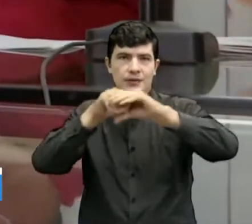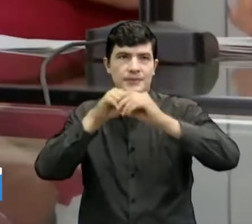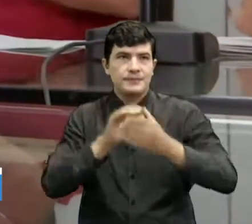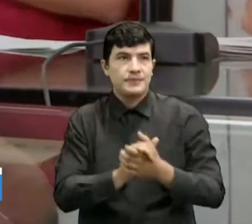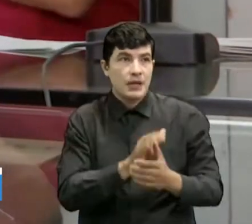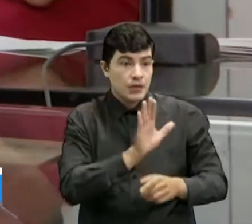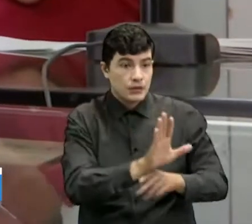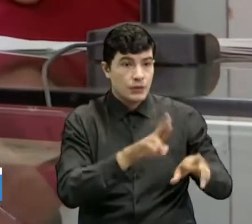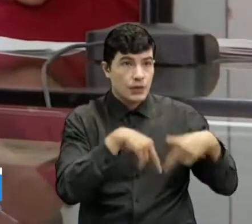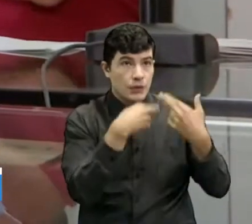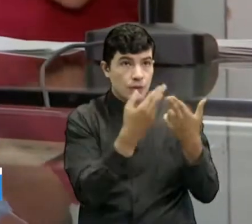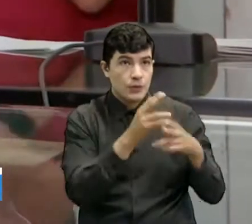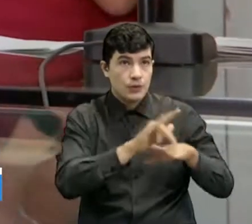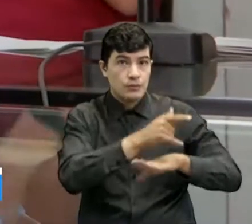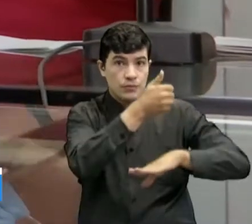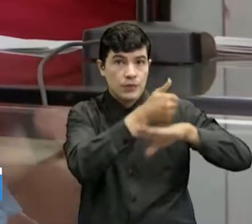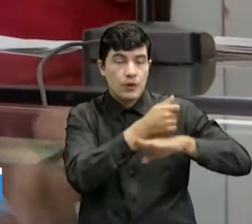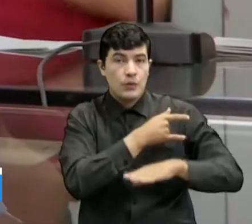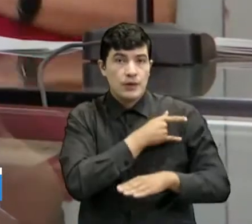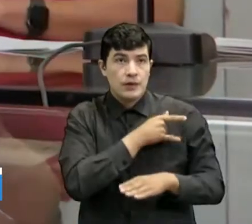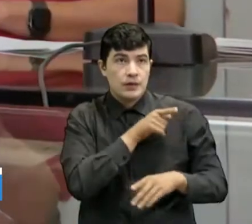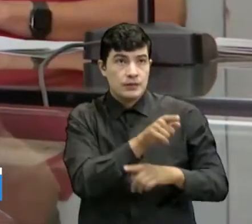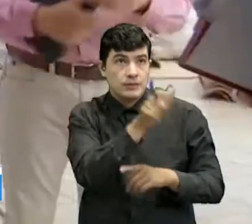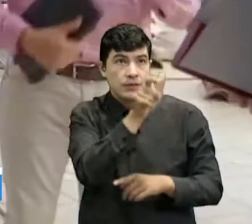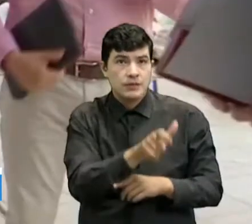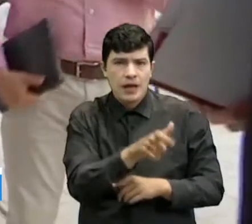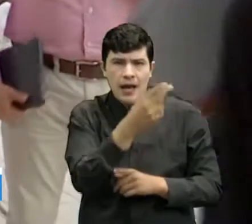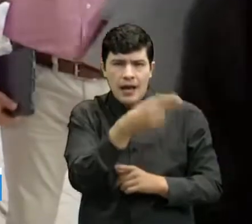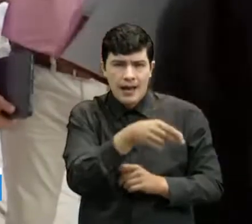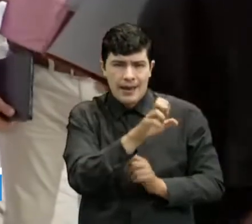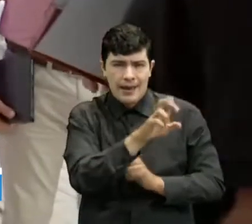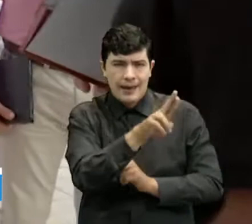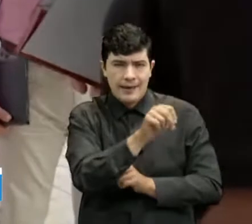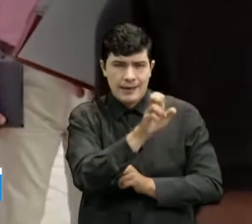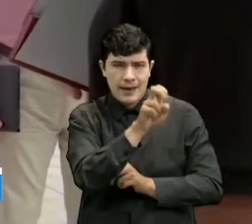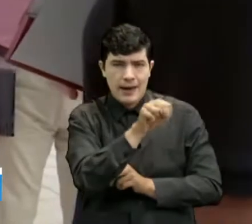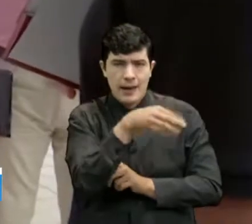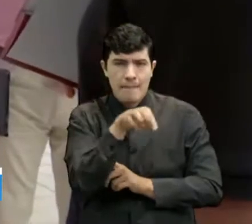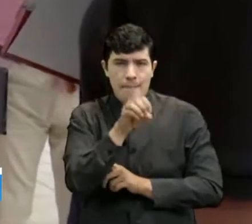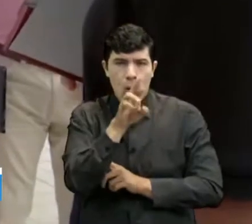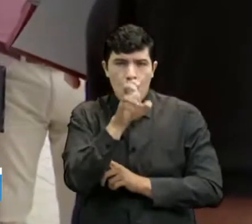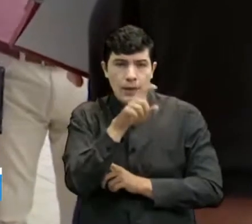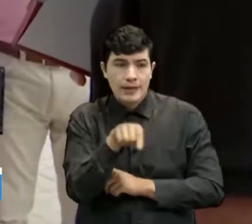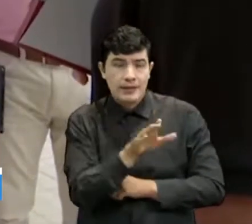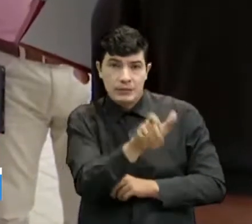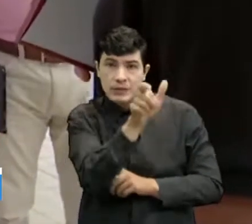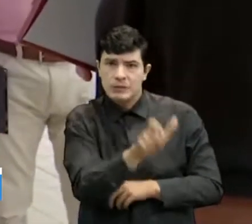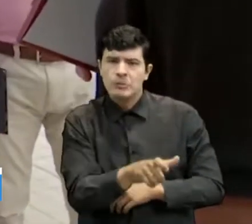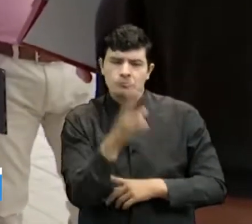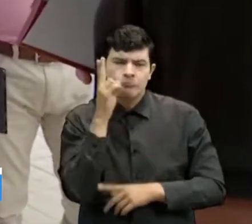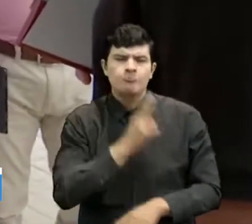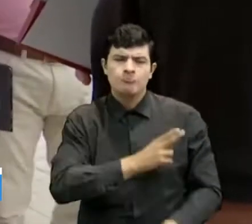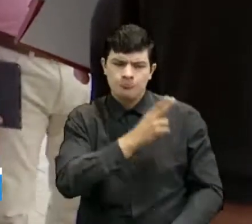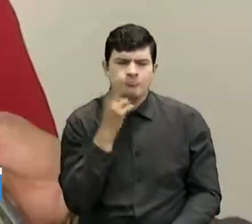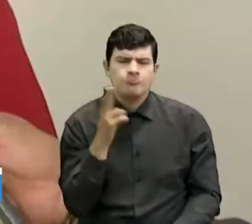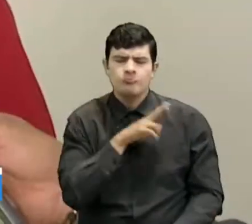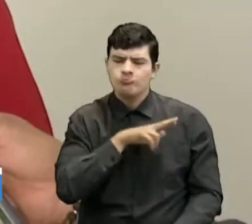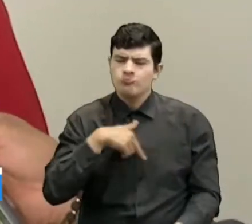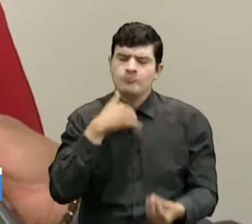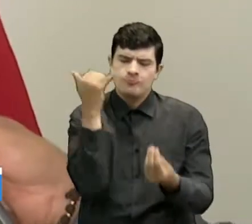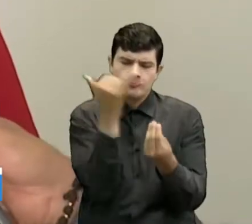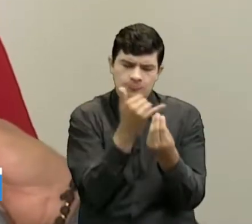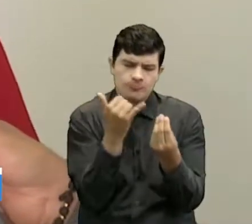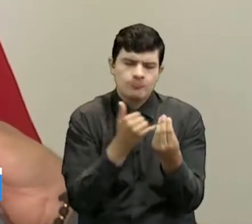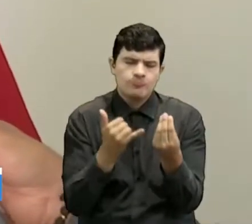Industrial de Santander, Hernán Porras, se comprometió a realizar los estudios y diseños de la nueva sede. Se va construyendo